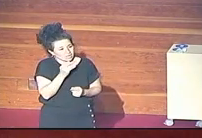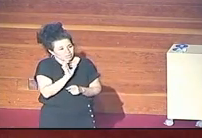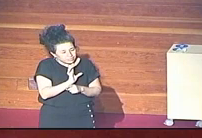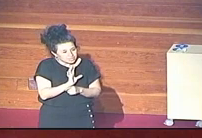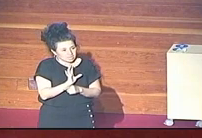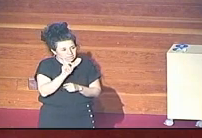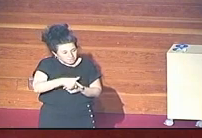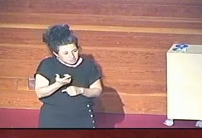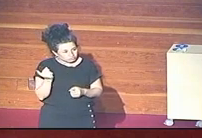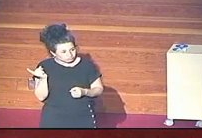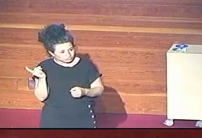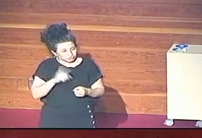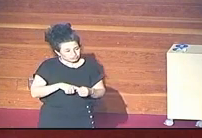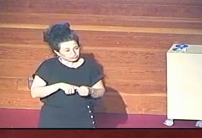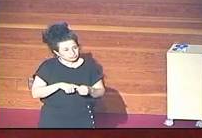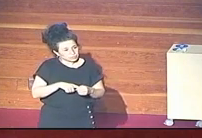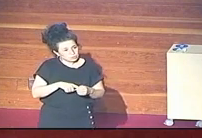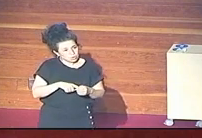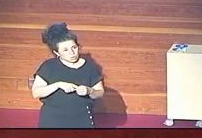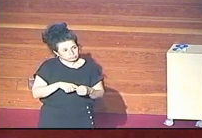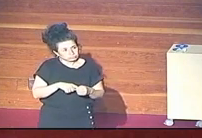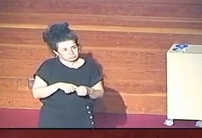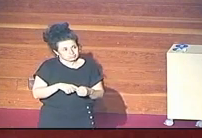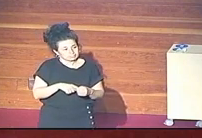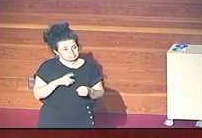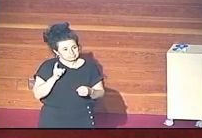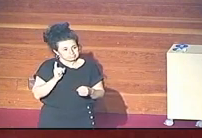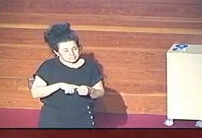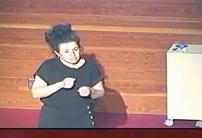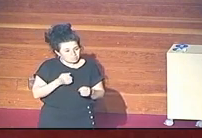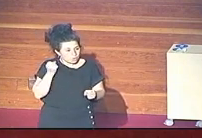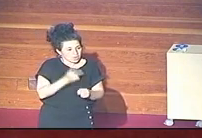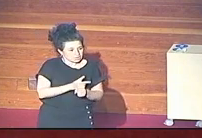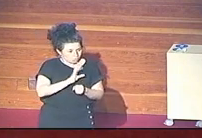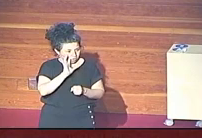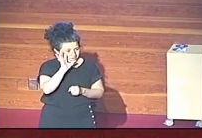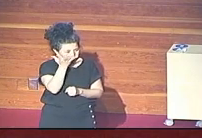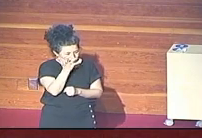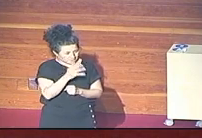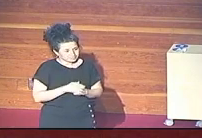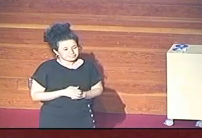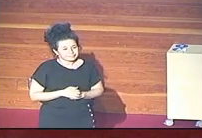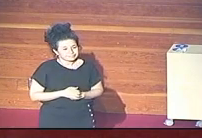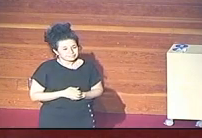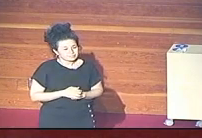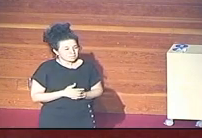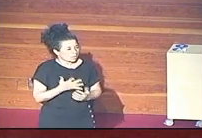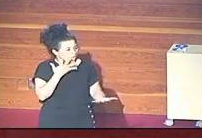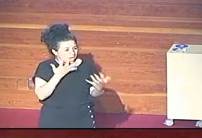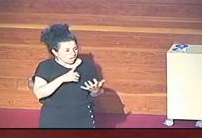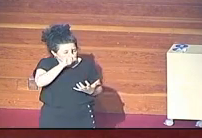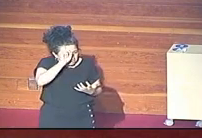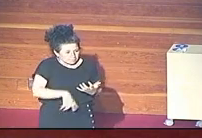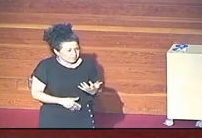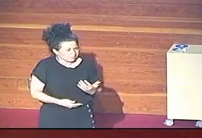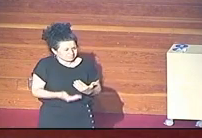mucho en los retos ambientales que tenemos ahora y el arte yo creo que es fundamental toda la historia del